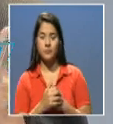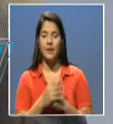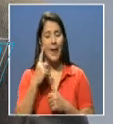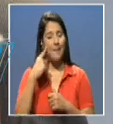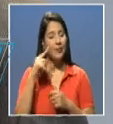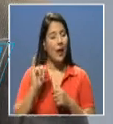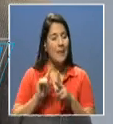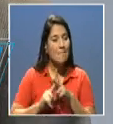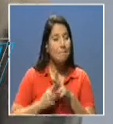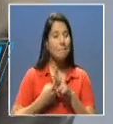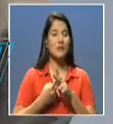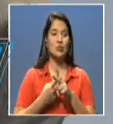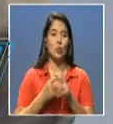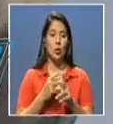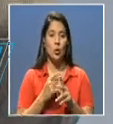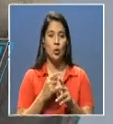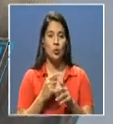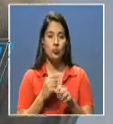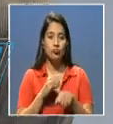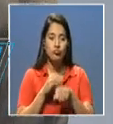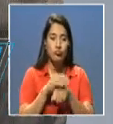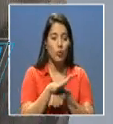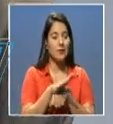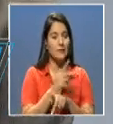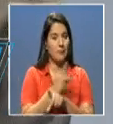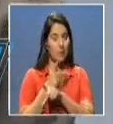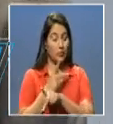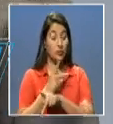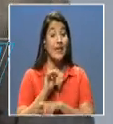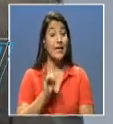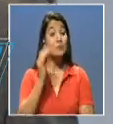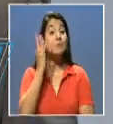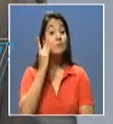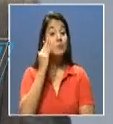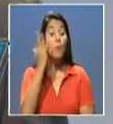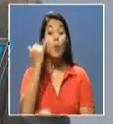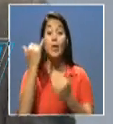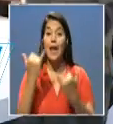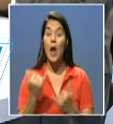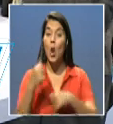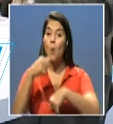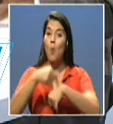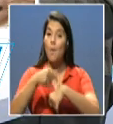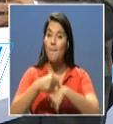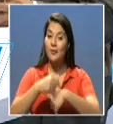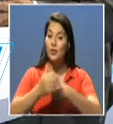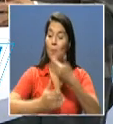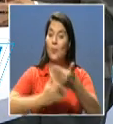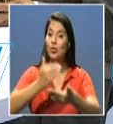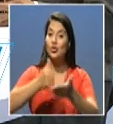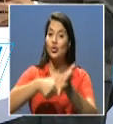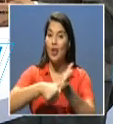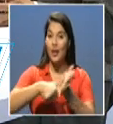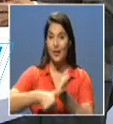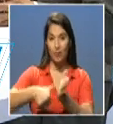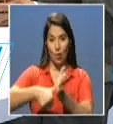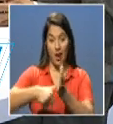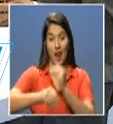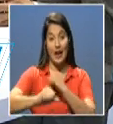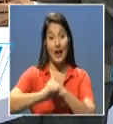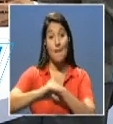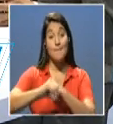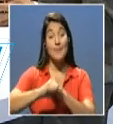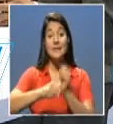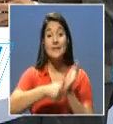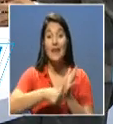es la reacción de la gente. Y esto me preocupa, porque estamos en un momento electoral, ya estamos en campaña electoral. Y esto